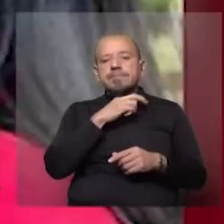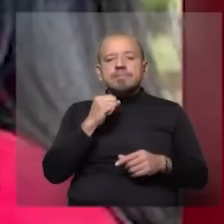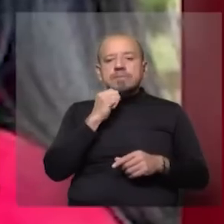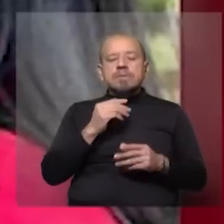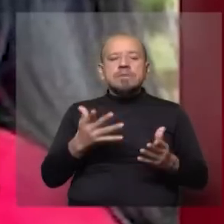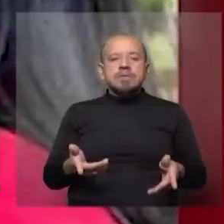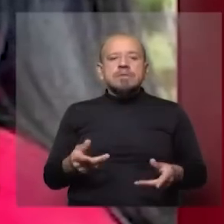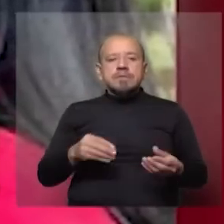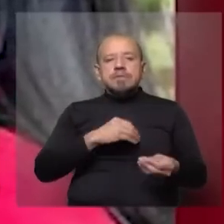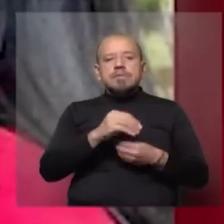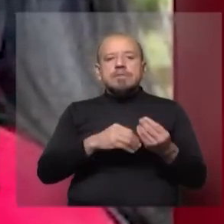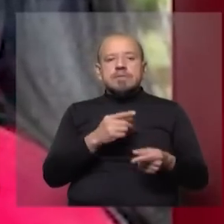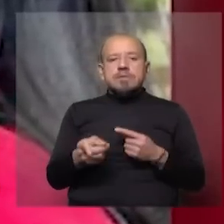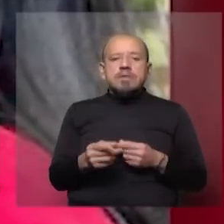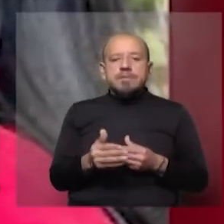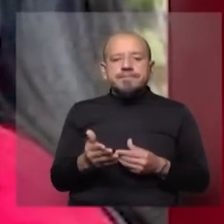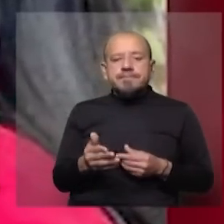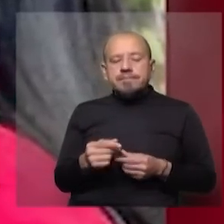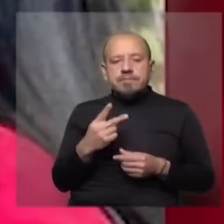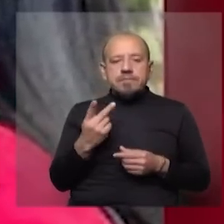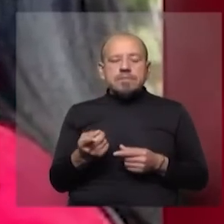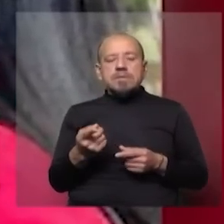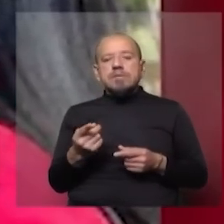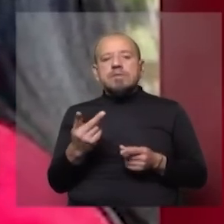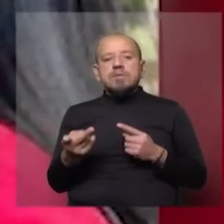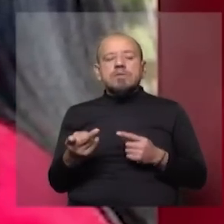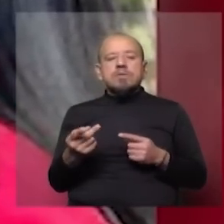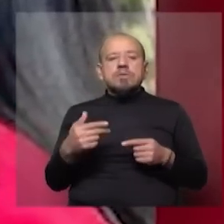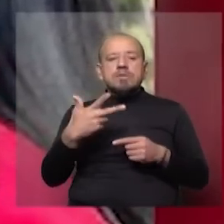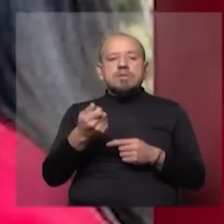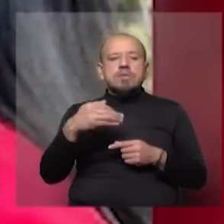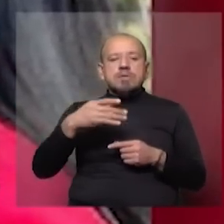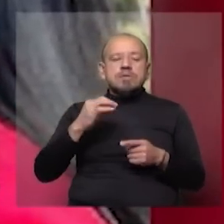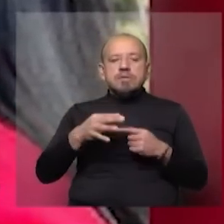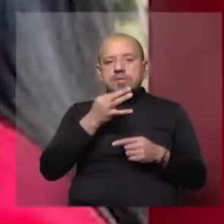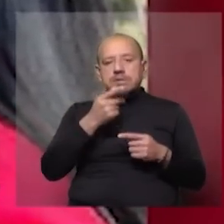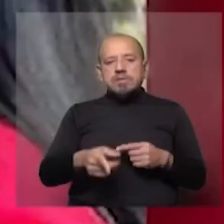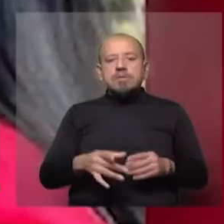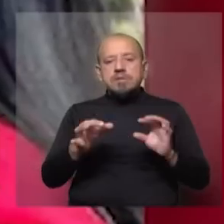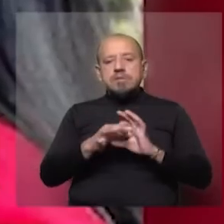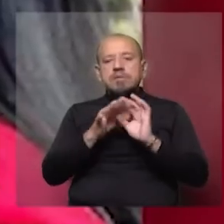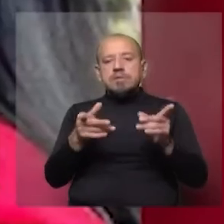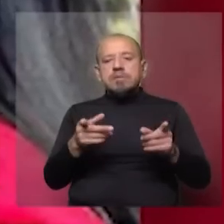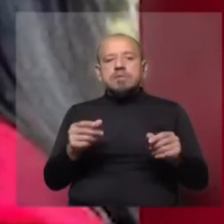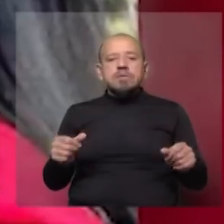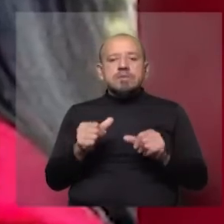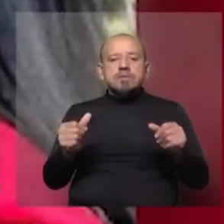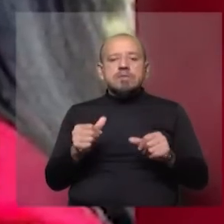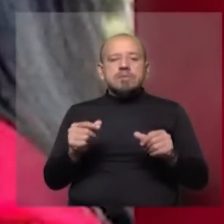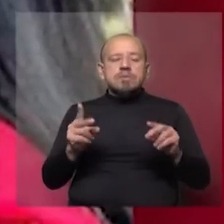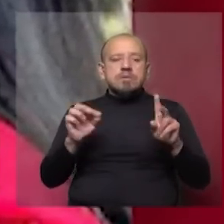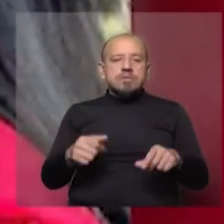reencontrarse con familiares luego que las brigadas alcam brazo armado de jamás señalara que la liberación fue realizada por razones